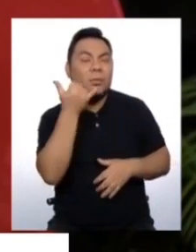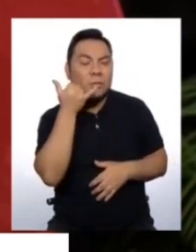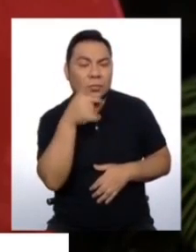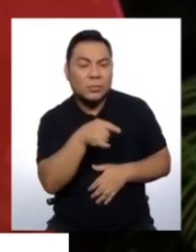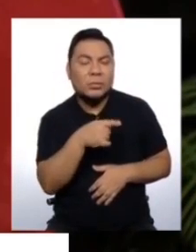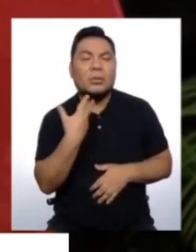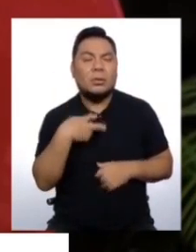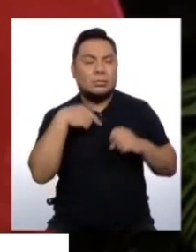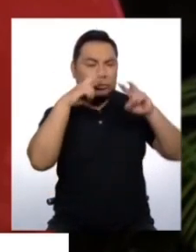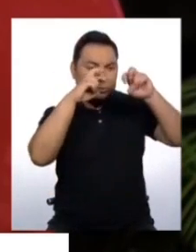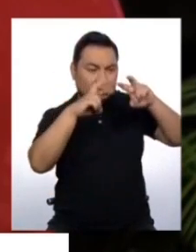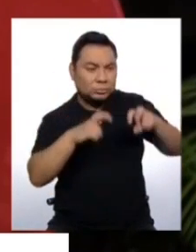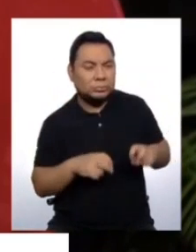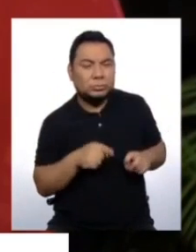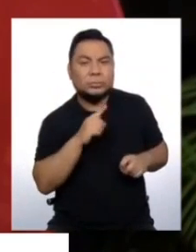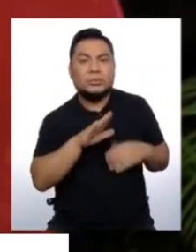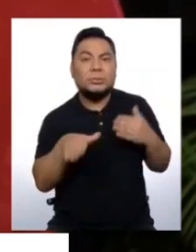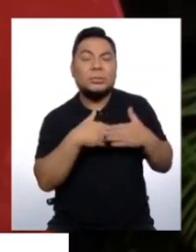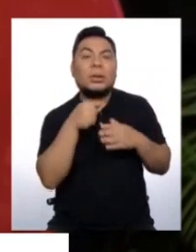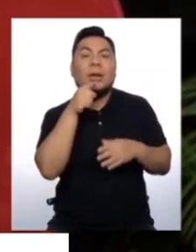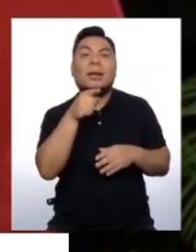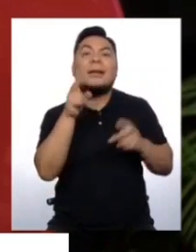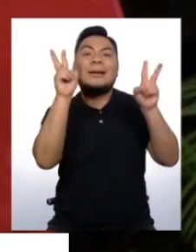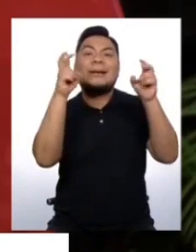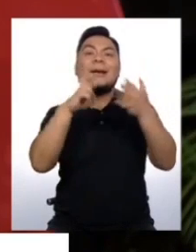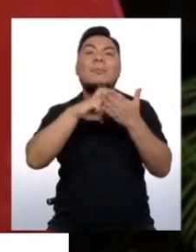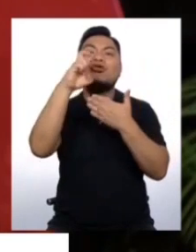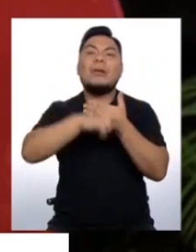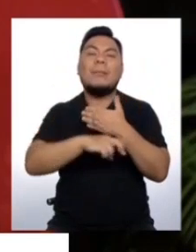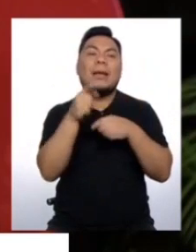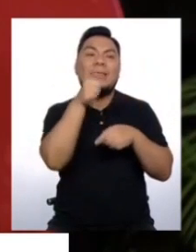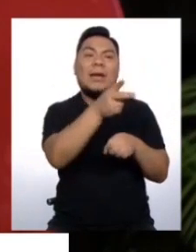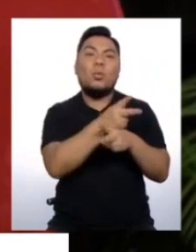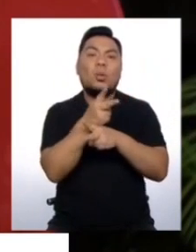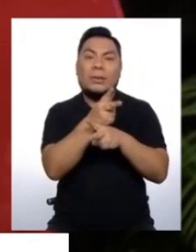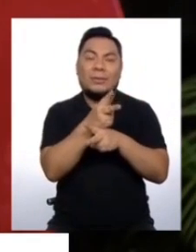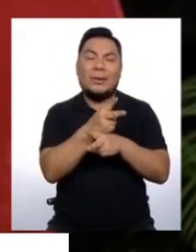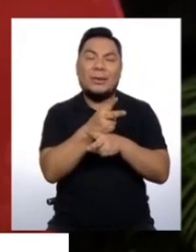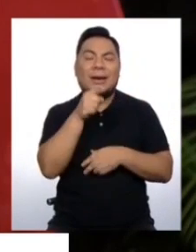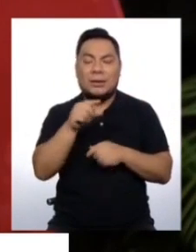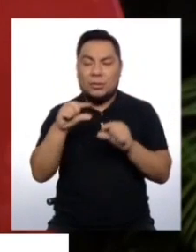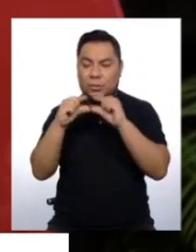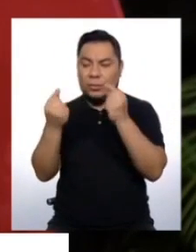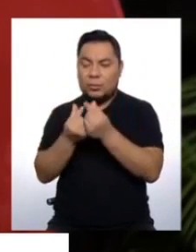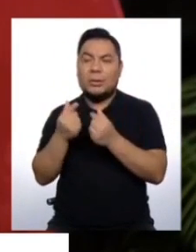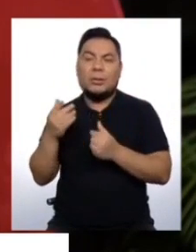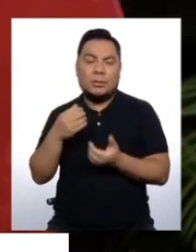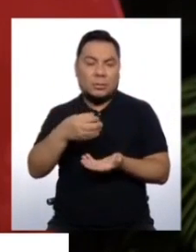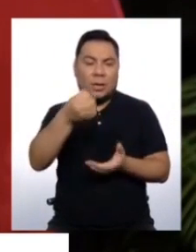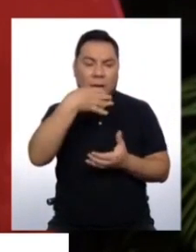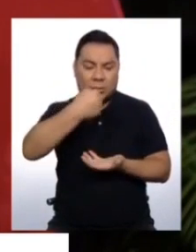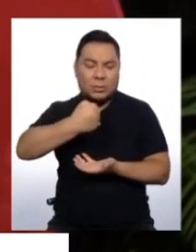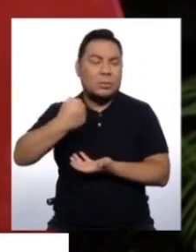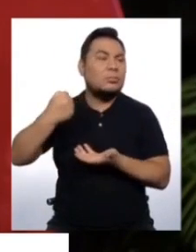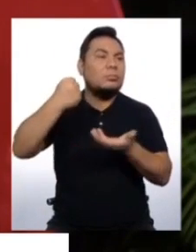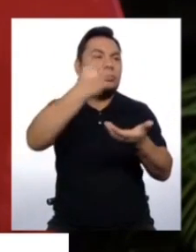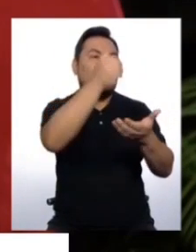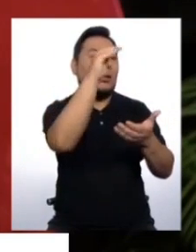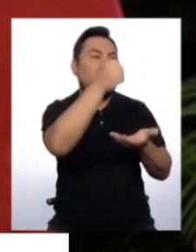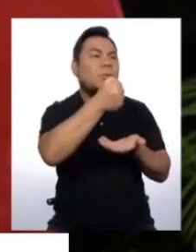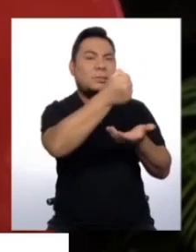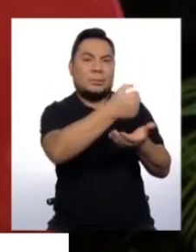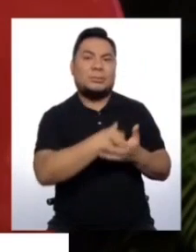el diagnóstico y a través de Te Cuido, el sistema de Te Cuido, llegar con la receta correspondiente.